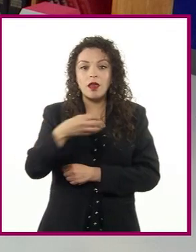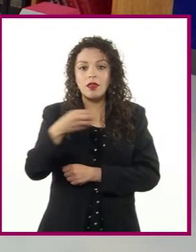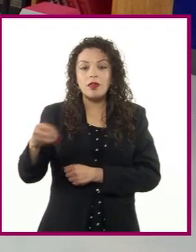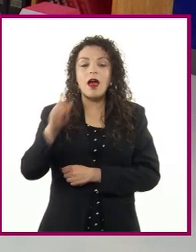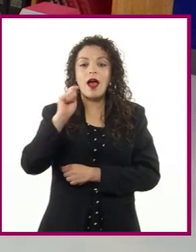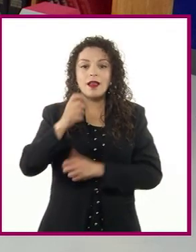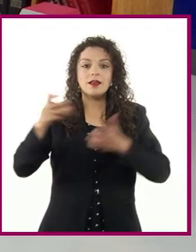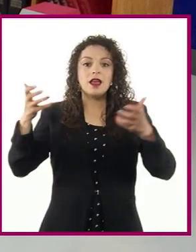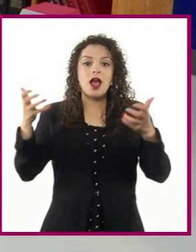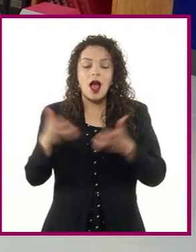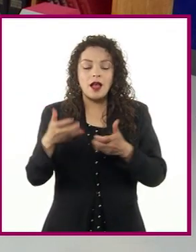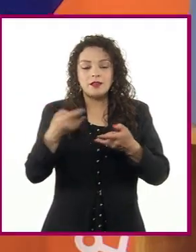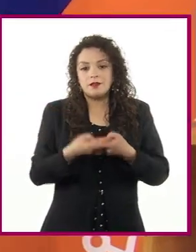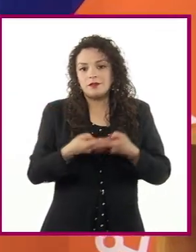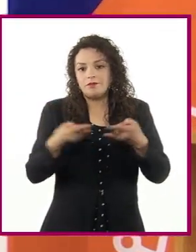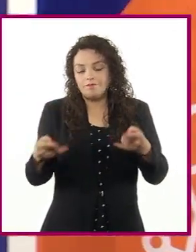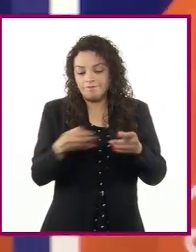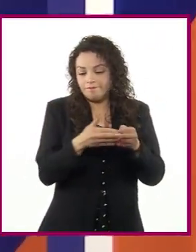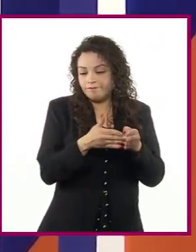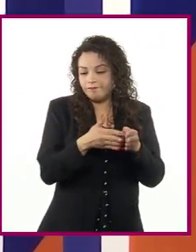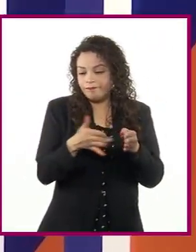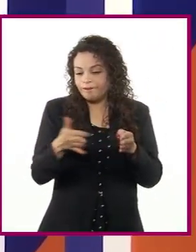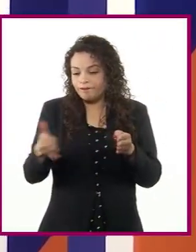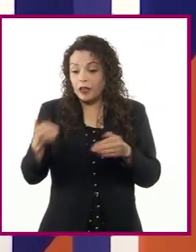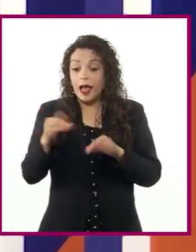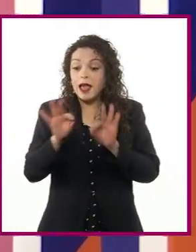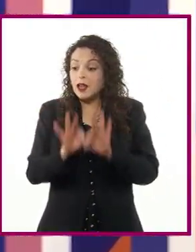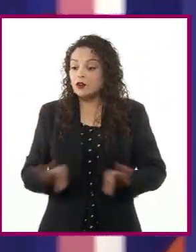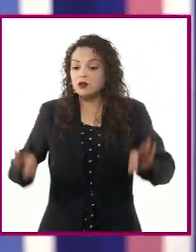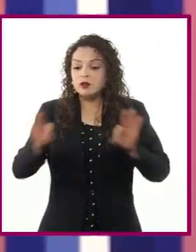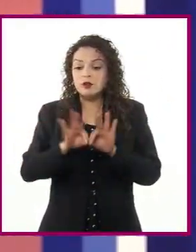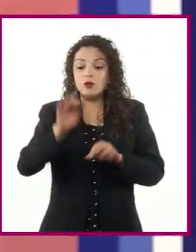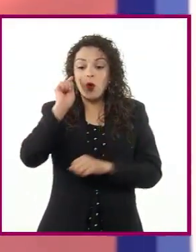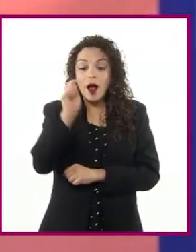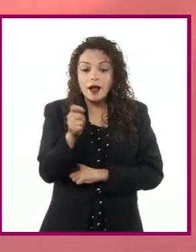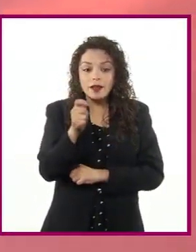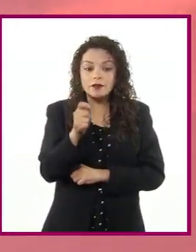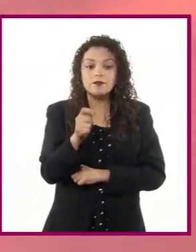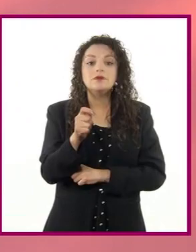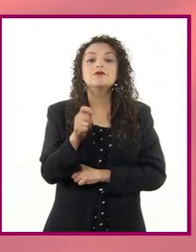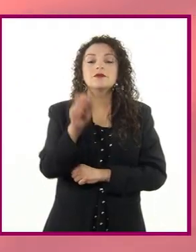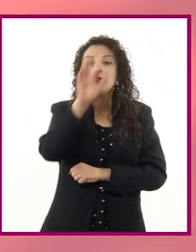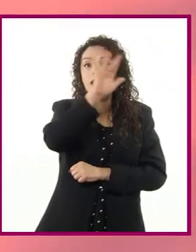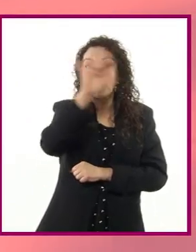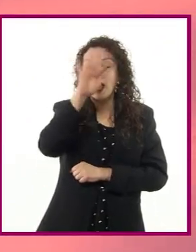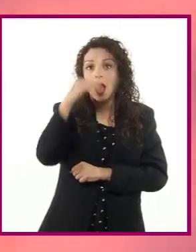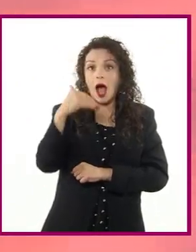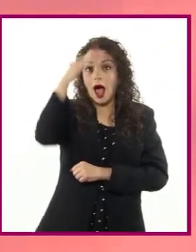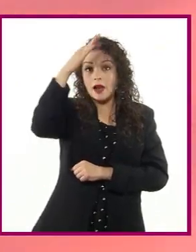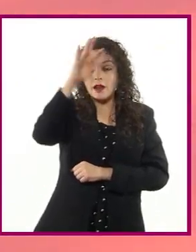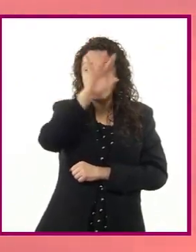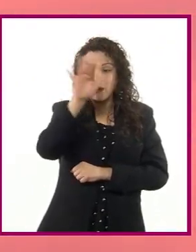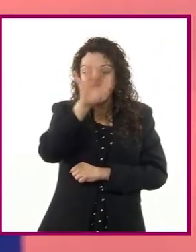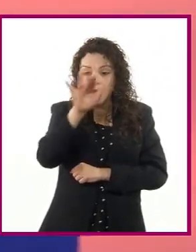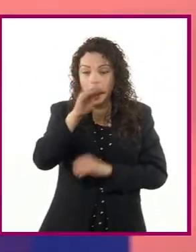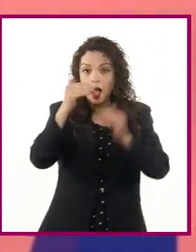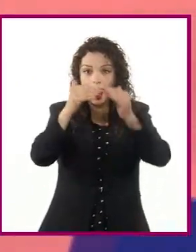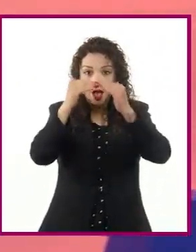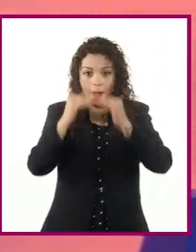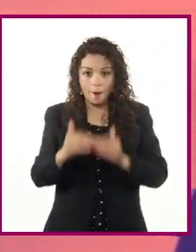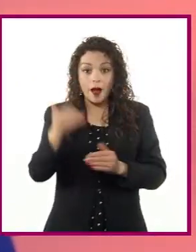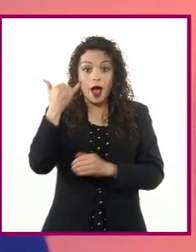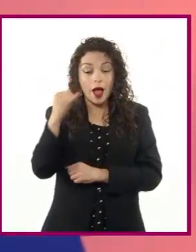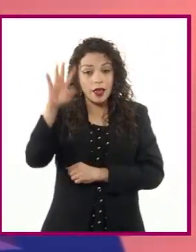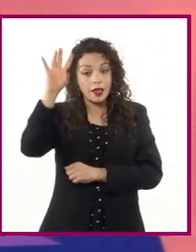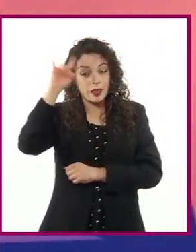sigue. Además, algo muy importante es que se leen de arriba hacia abajo y de izquierda